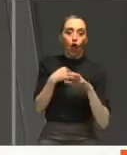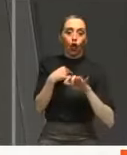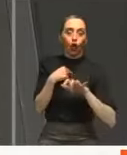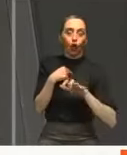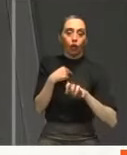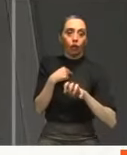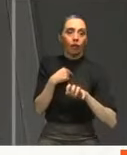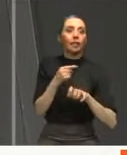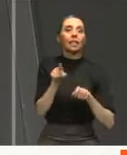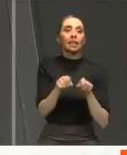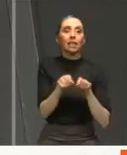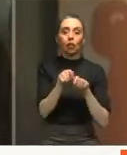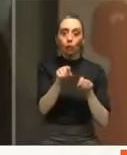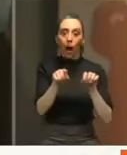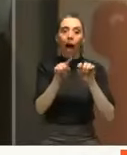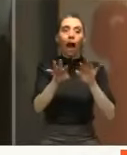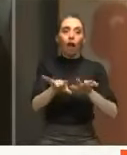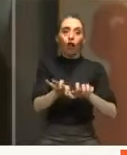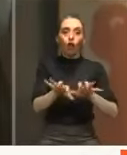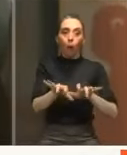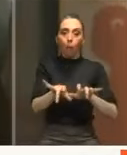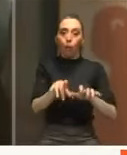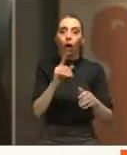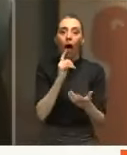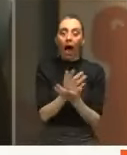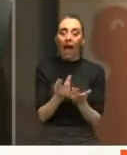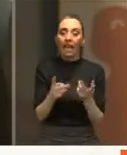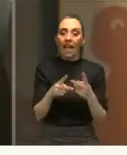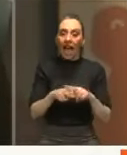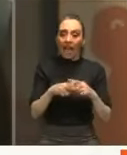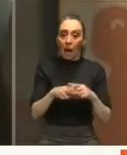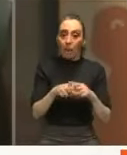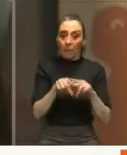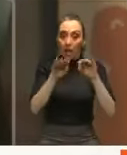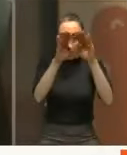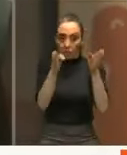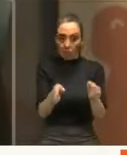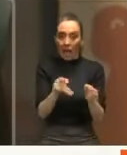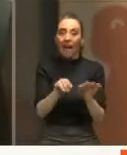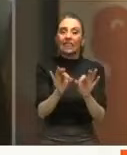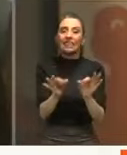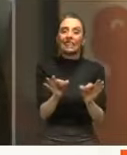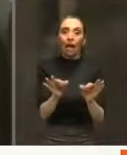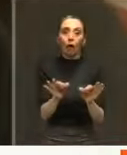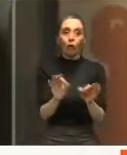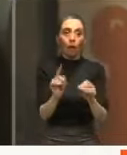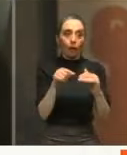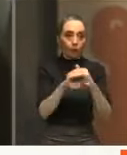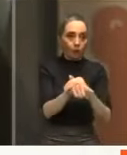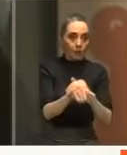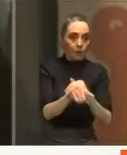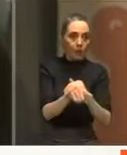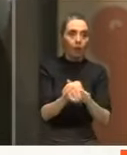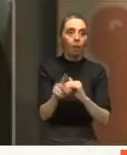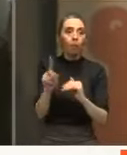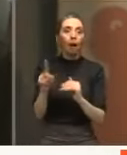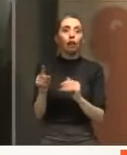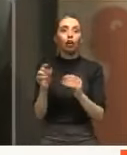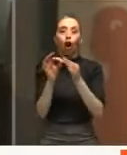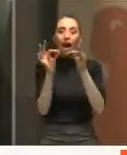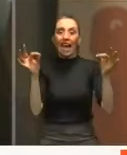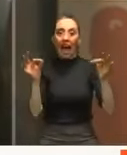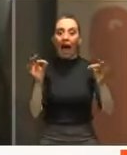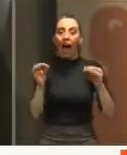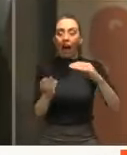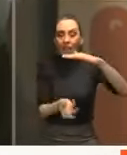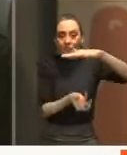un computador, por lo tanto también hay herramientas de seguridad que permiten no intervenir en el cajero, ¿cierto? Que no pinchen los cables, que no pongan